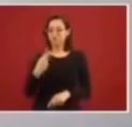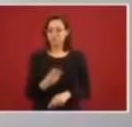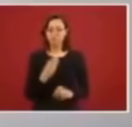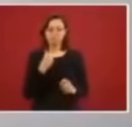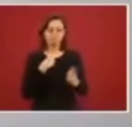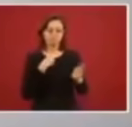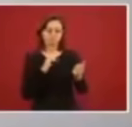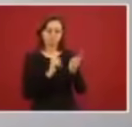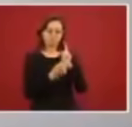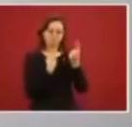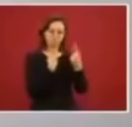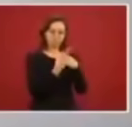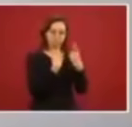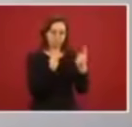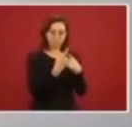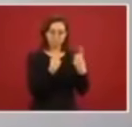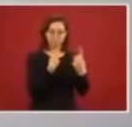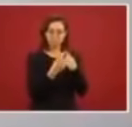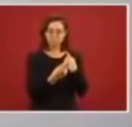2000